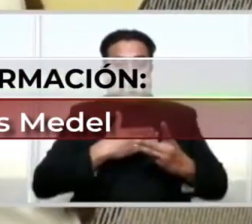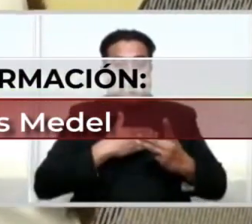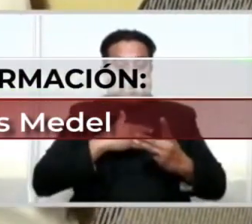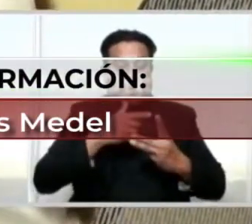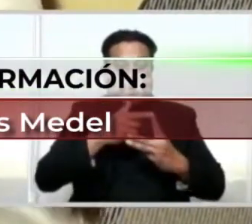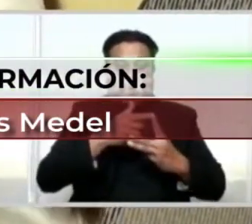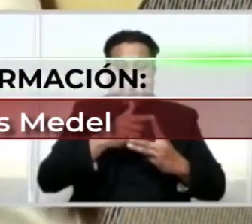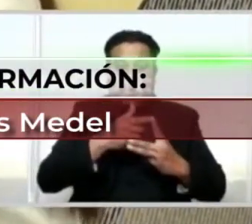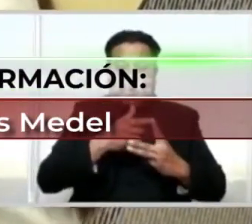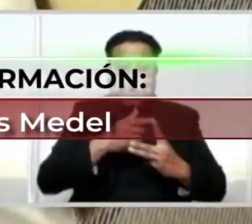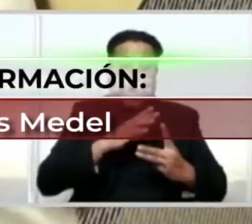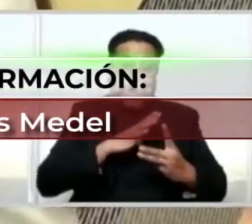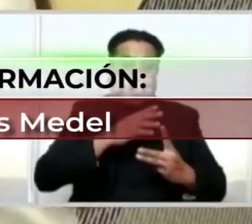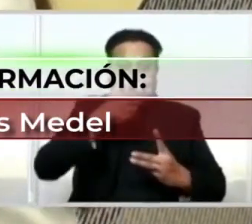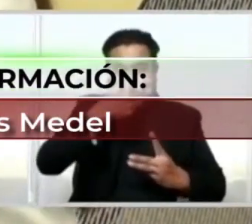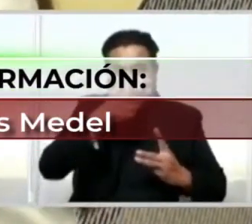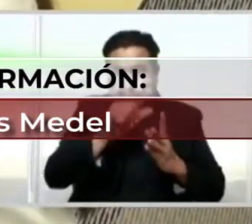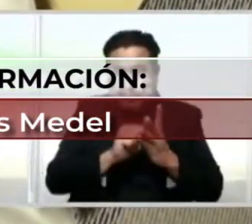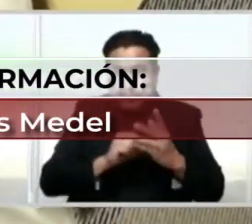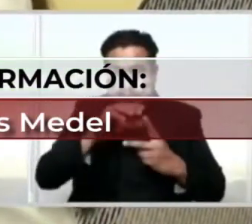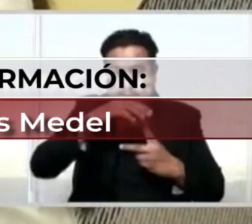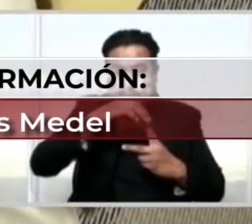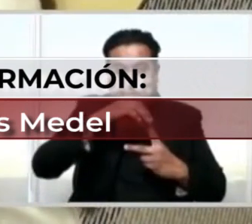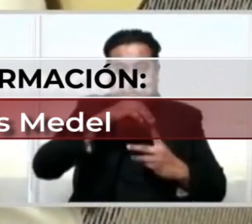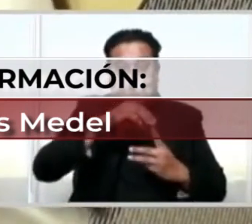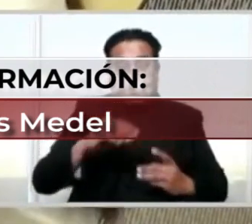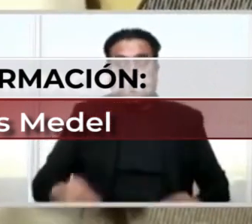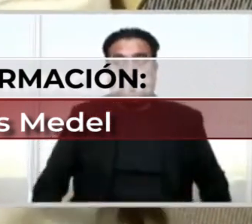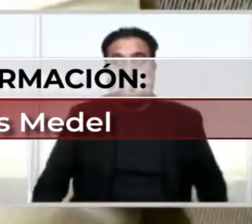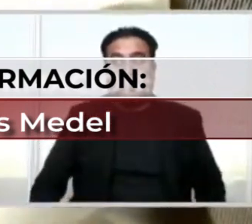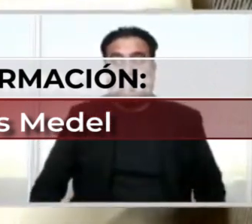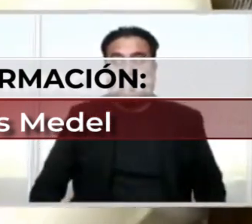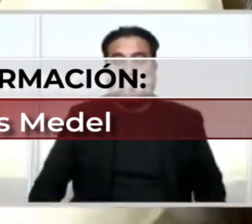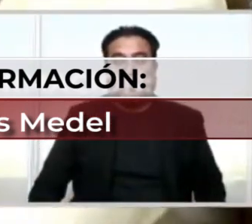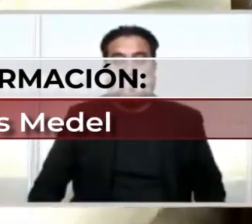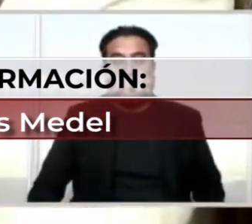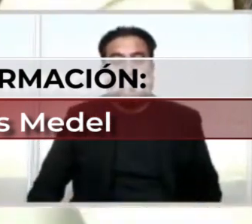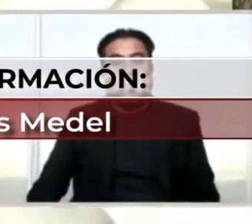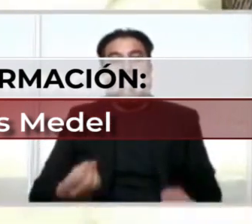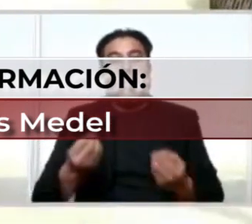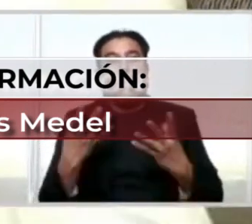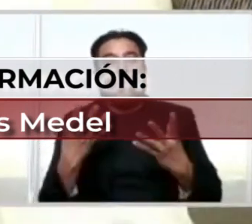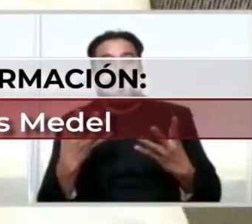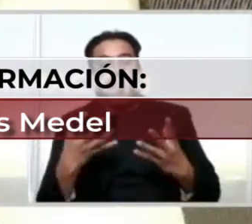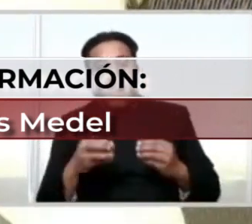materna exclusiva en los primeros 6 meses de vida. Luis Medel, Noti 13.